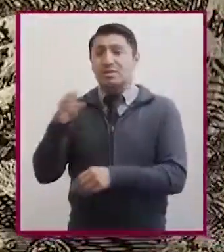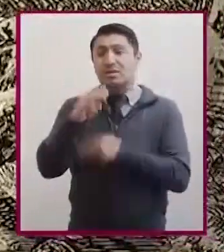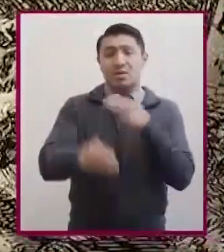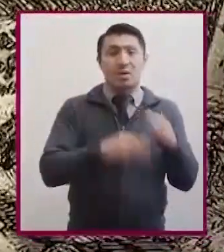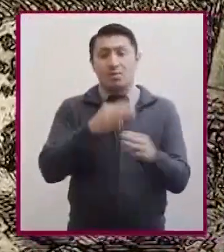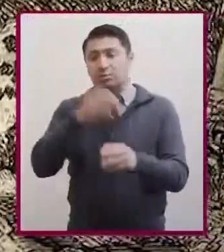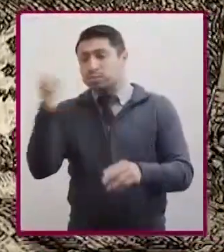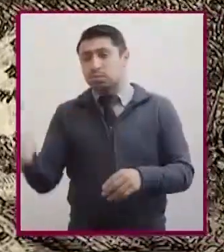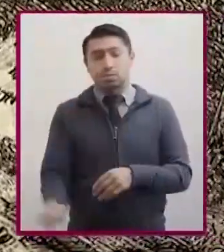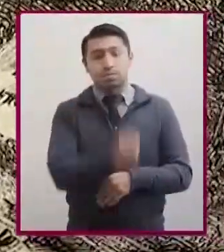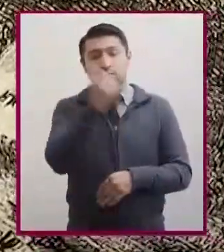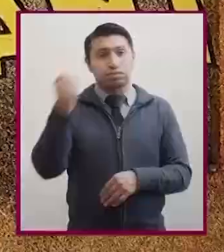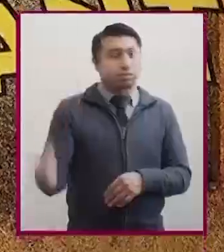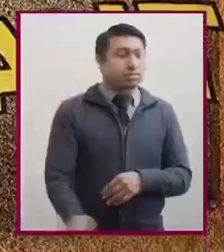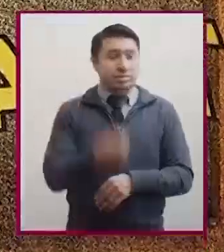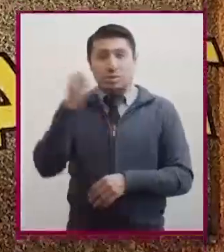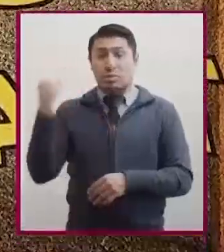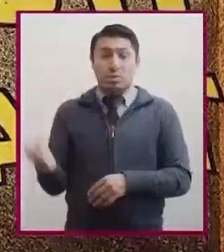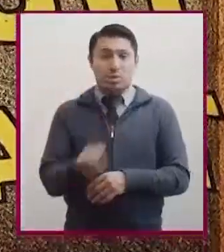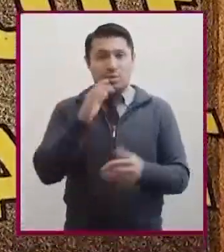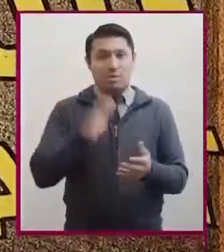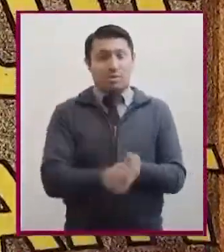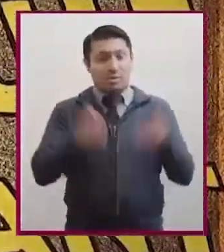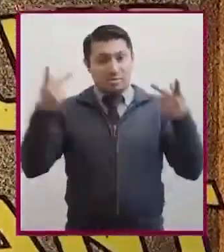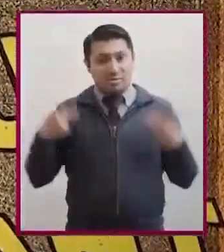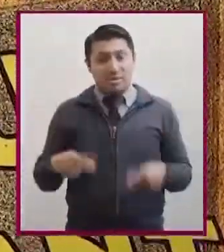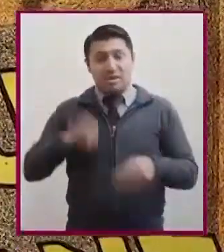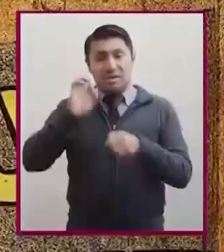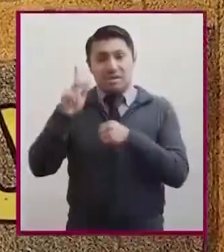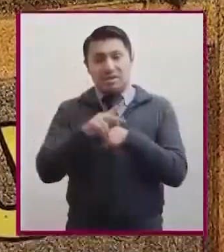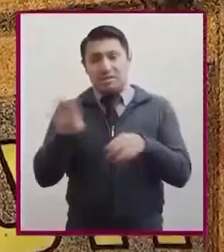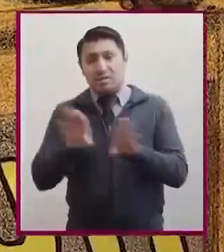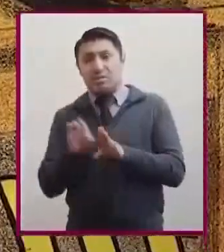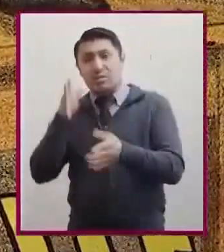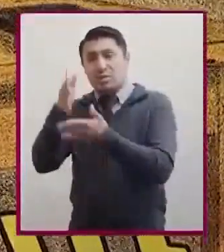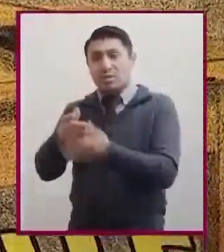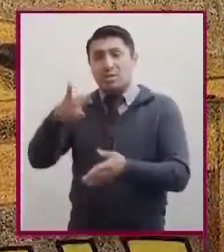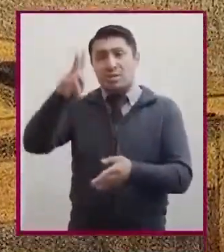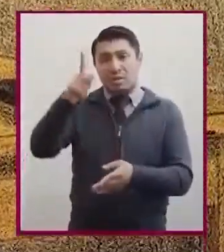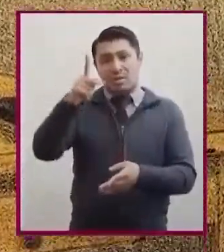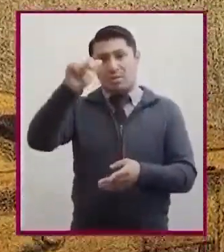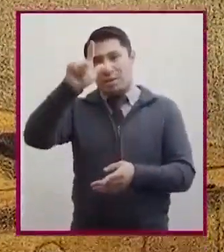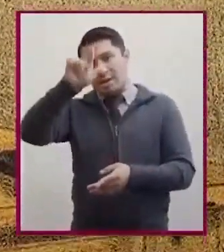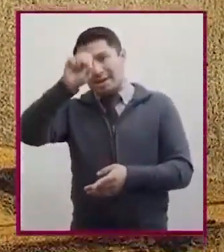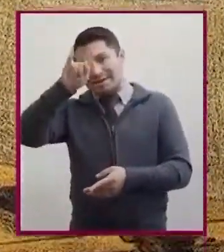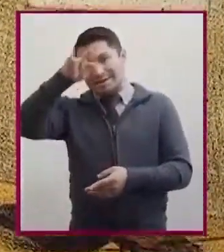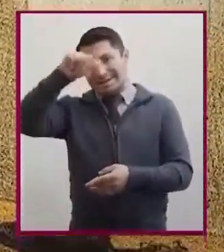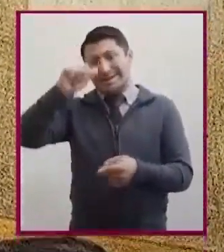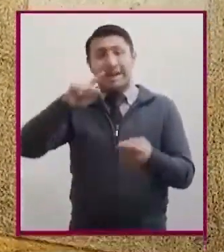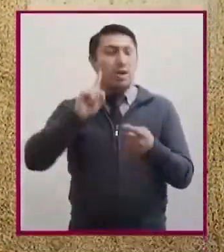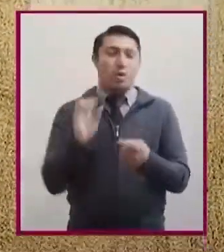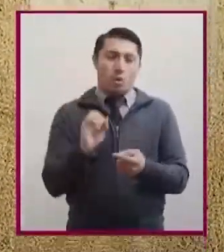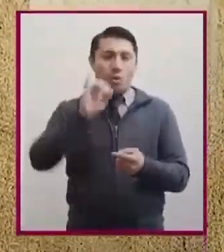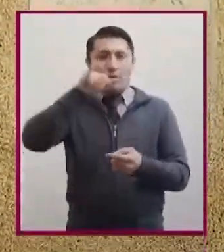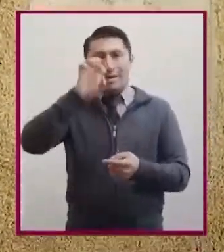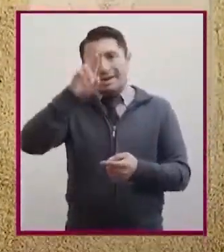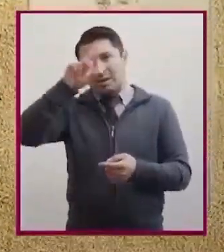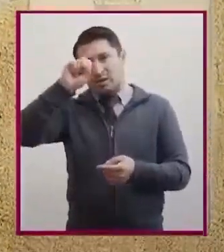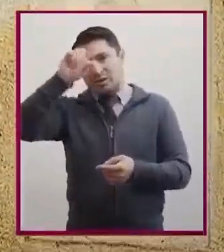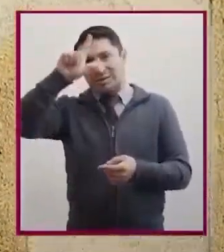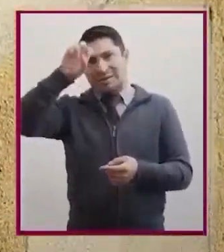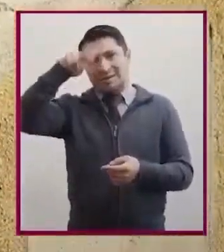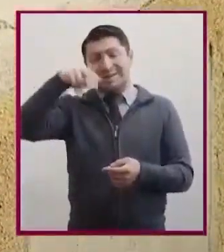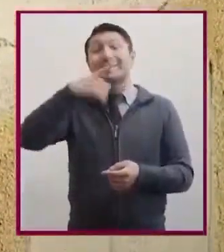el final de los tiempos. Los viajeros europeos que pasaban por Palestina o Jerusalén aseguraban haber visto a este